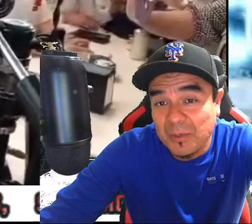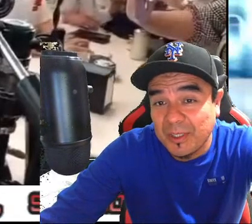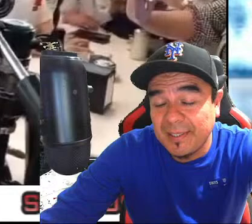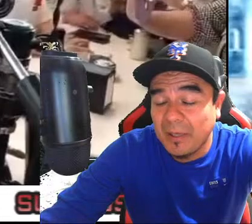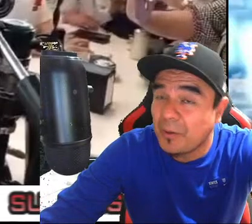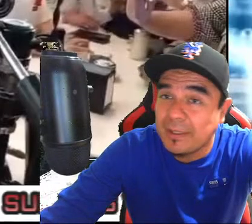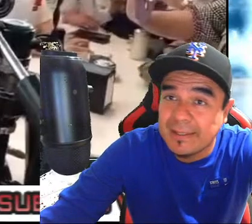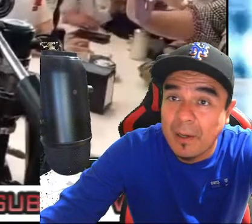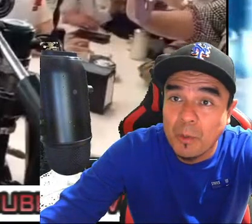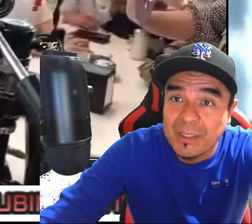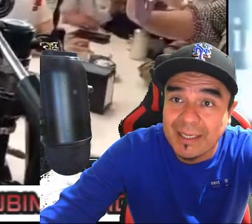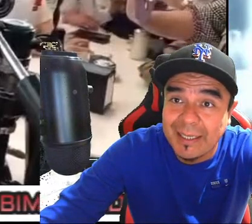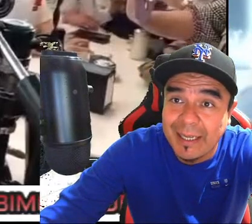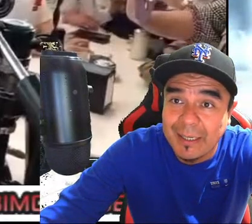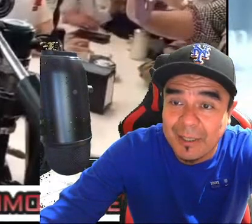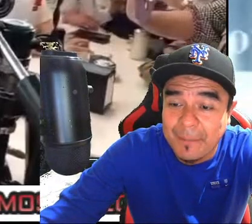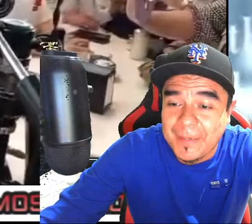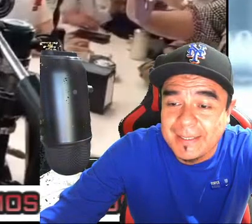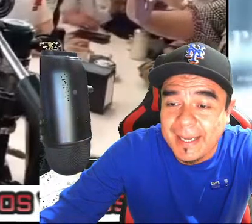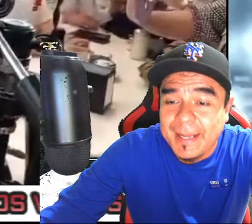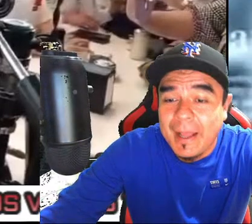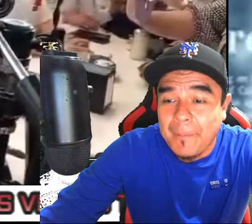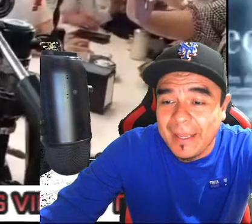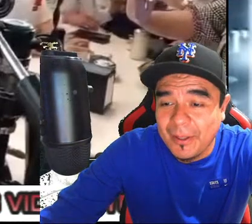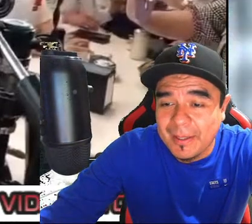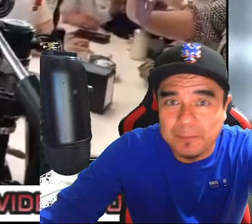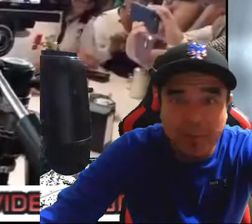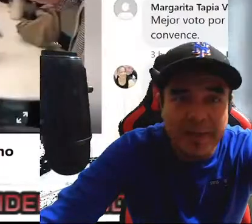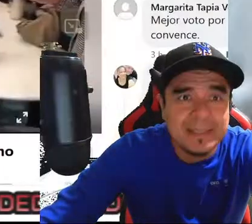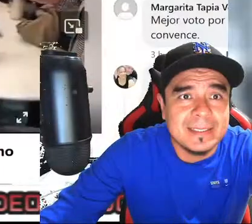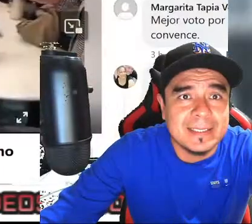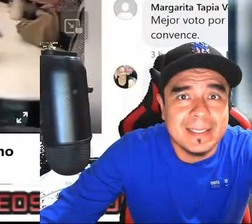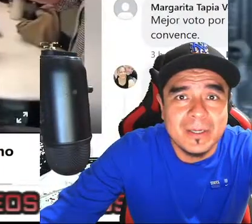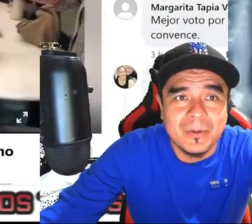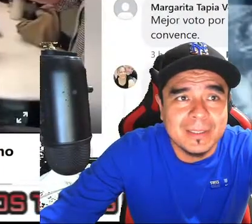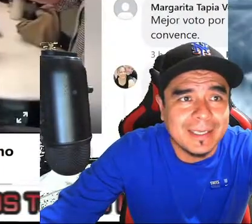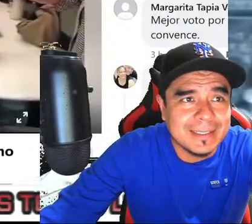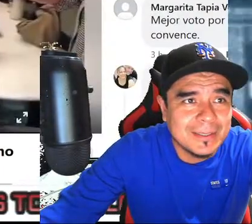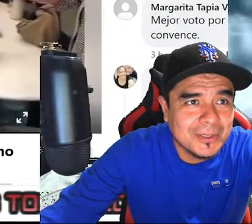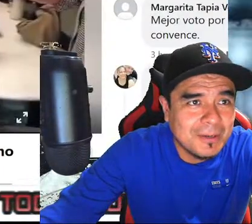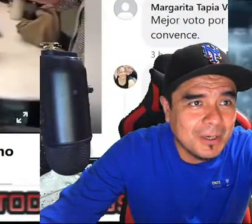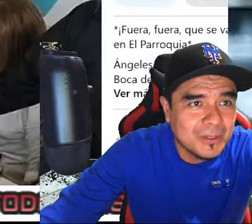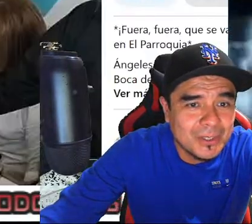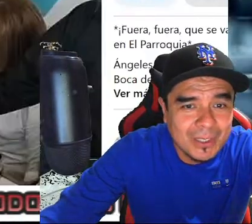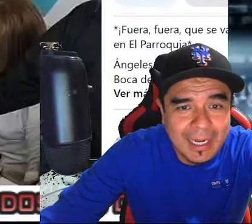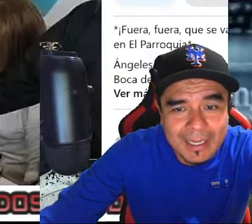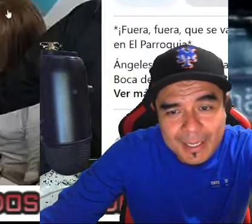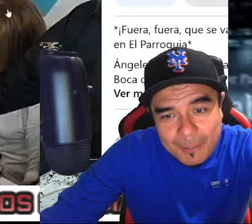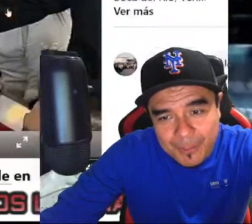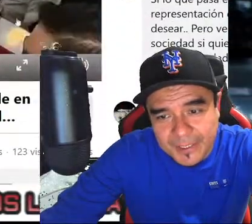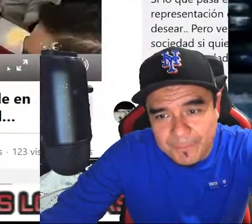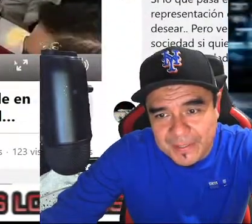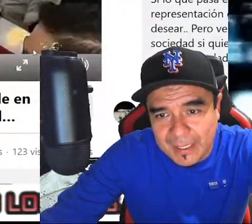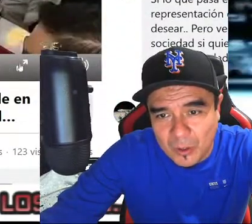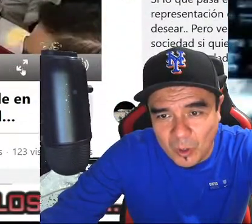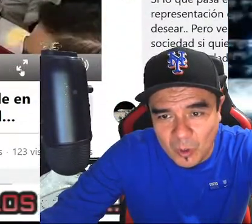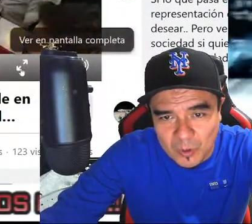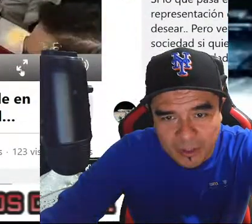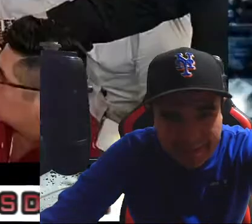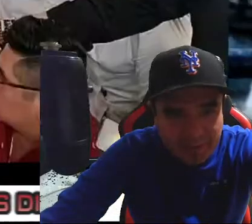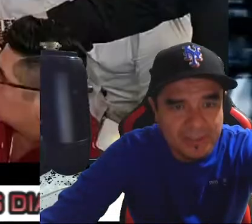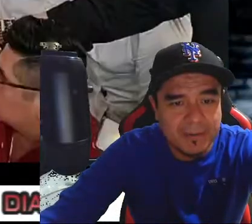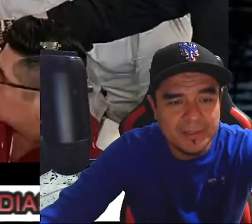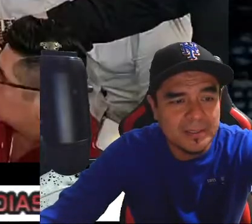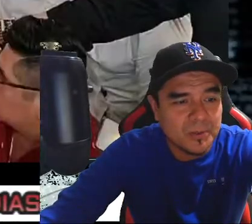pues ahí, como ustedes se dieron cuenta, estaba muy tranquila la rueda de prensa, pero después que se dieron cuenta que se encontraba Rocío Nale, pues empezaron